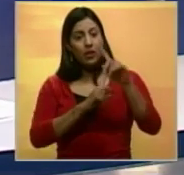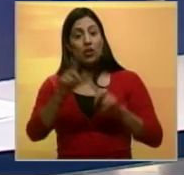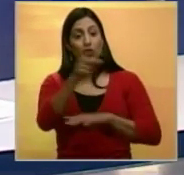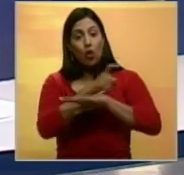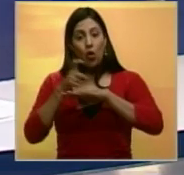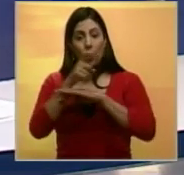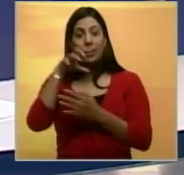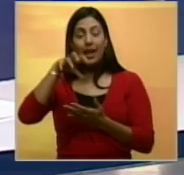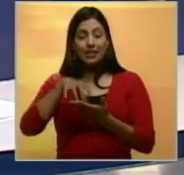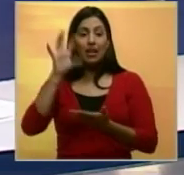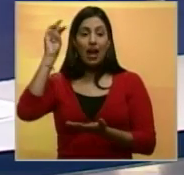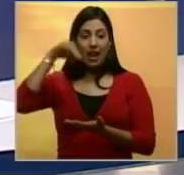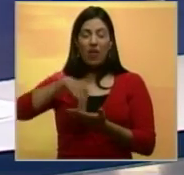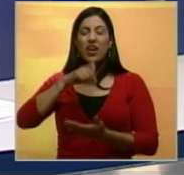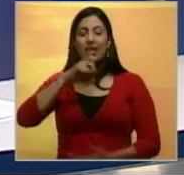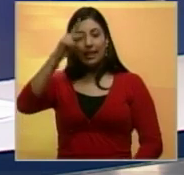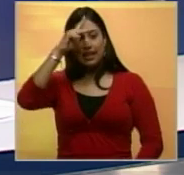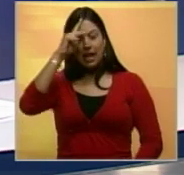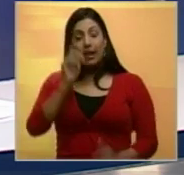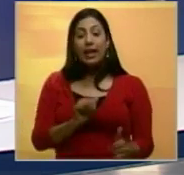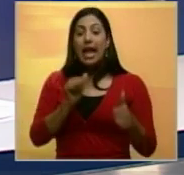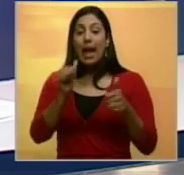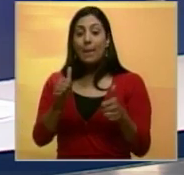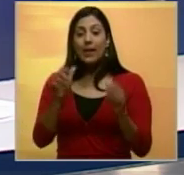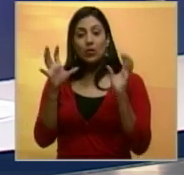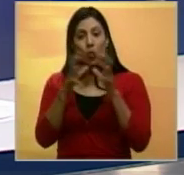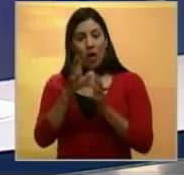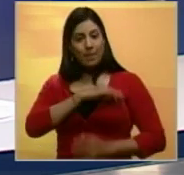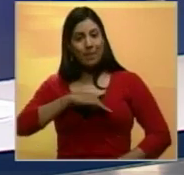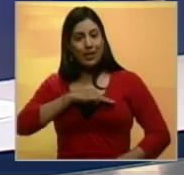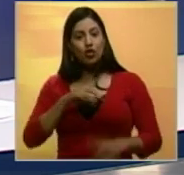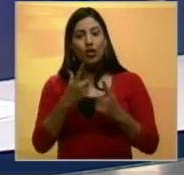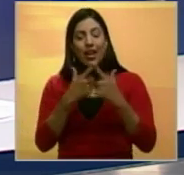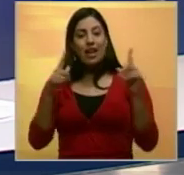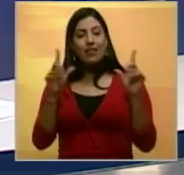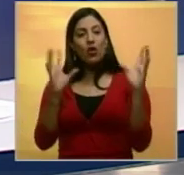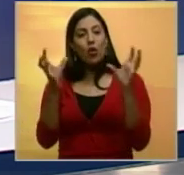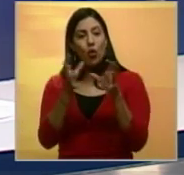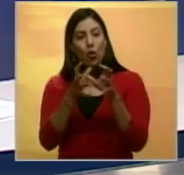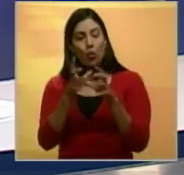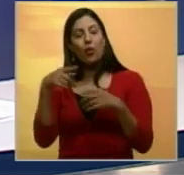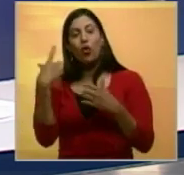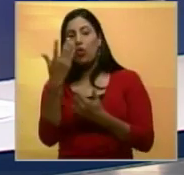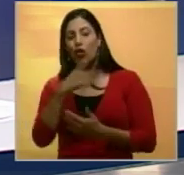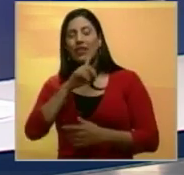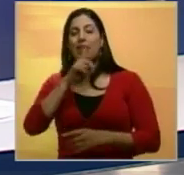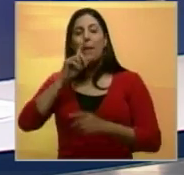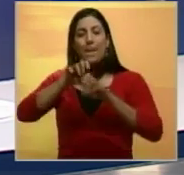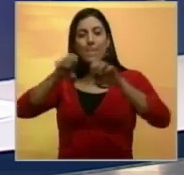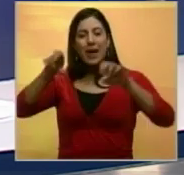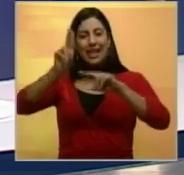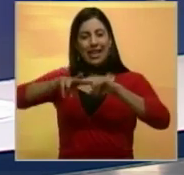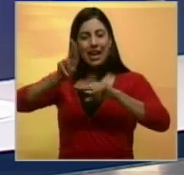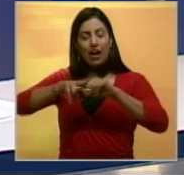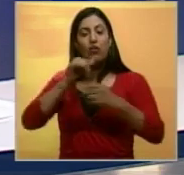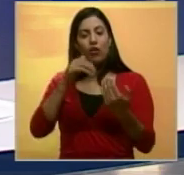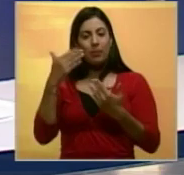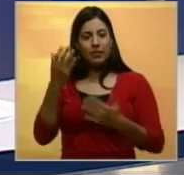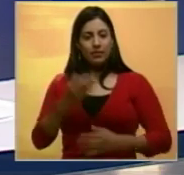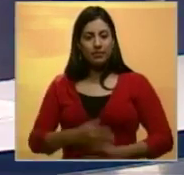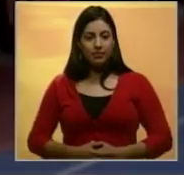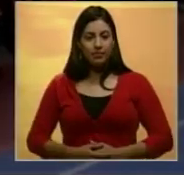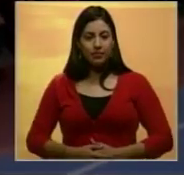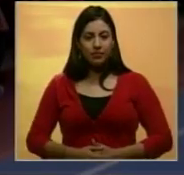El gobernador del estado Aragua, Tarek El Aissami, inauguró la base de misiones El Libertador del sector La Ovallera en Palo Negro. Rey Chávez nos amplía esta